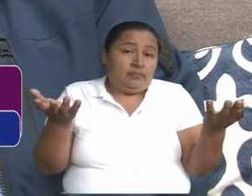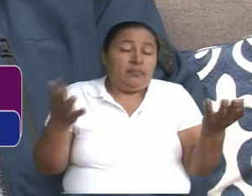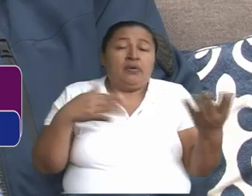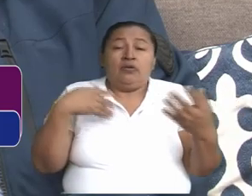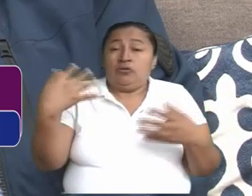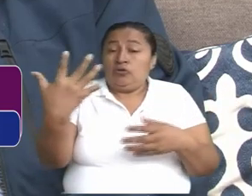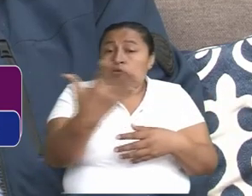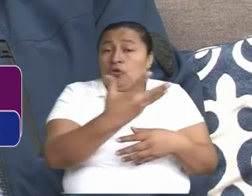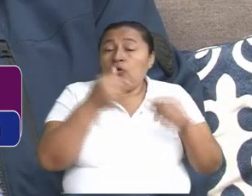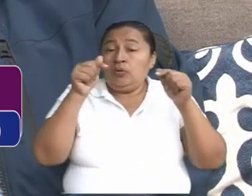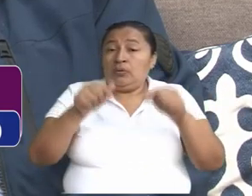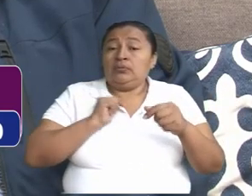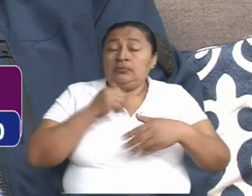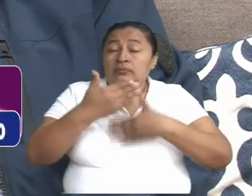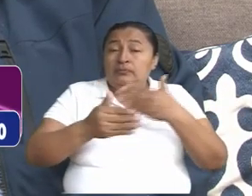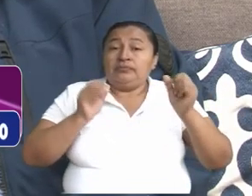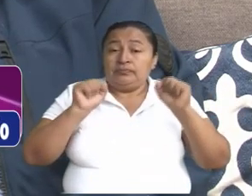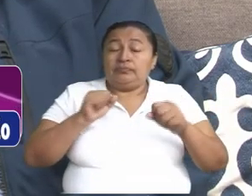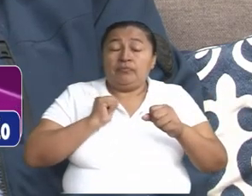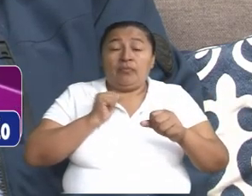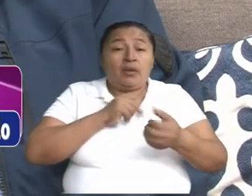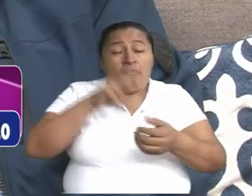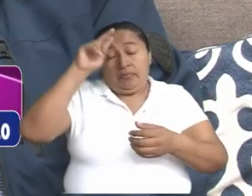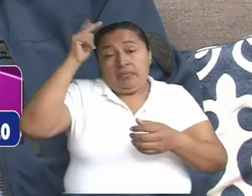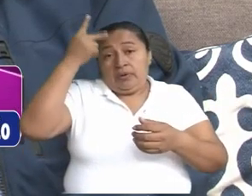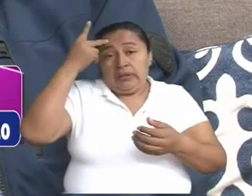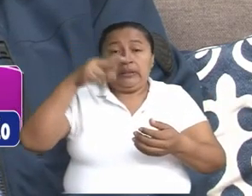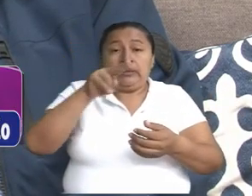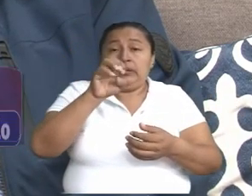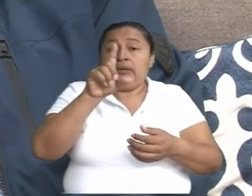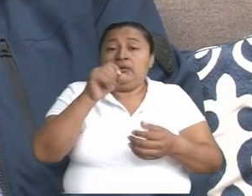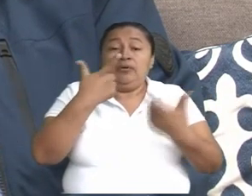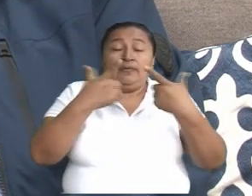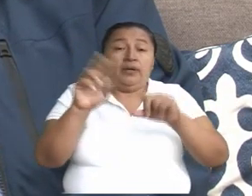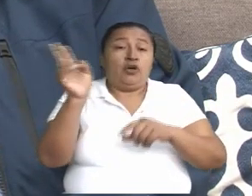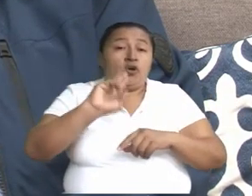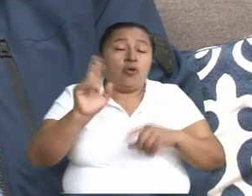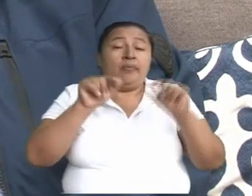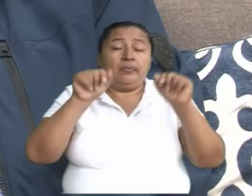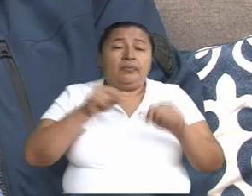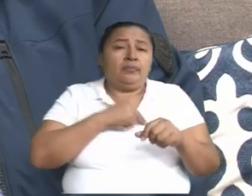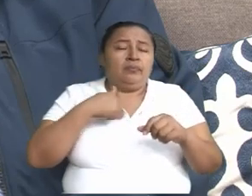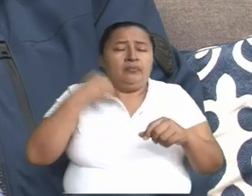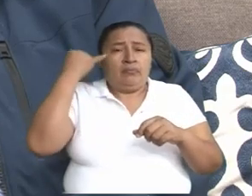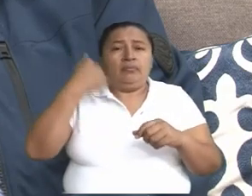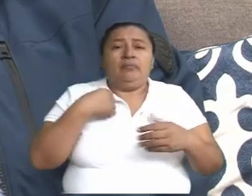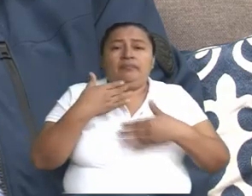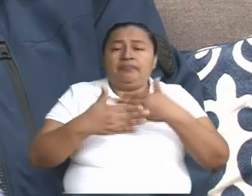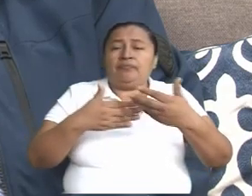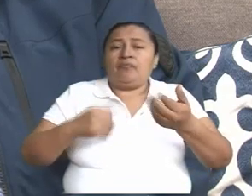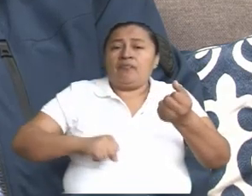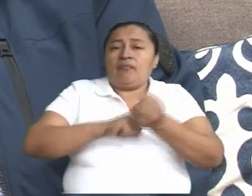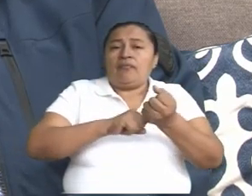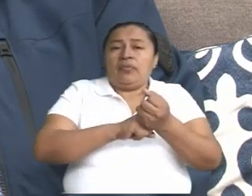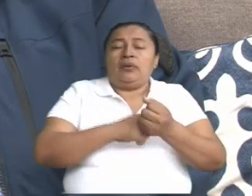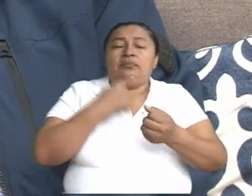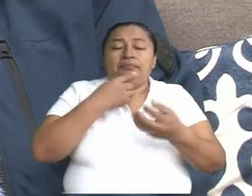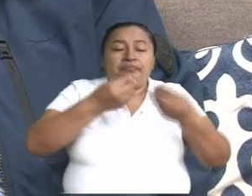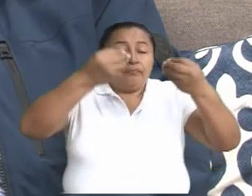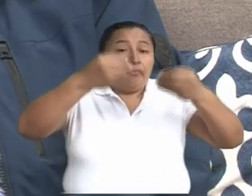todos esos gobiernos para imponer las políticas neoliberales no son gobiernos que tengan los respaldos. La legitimidad.